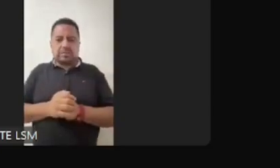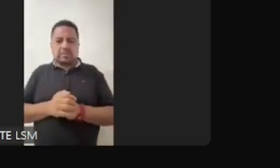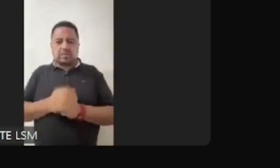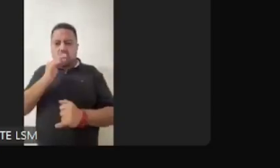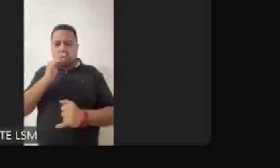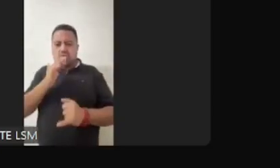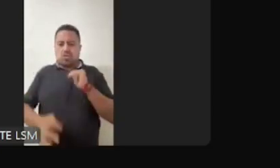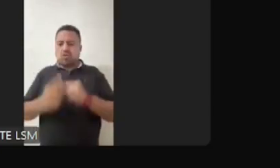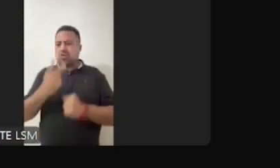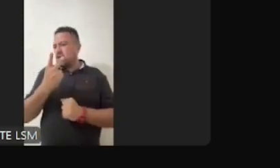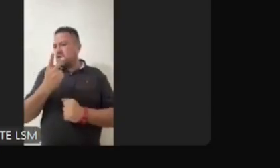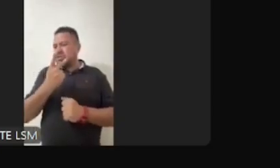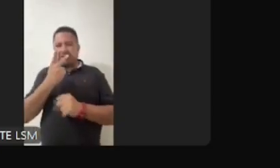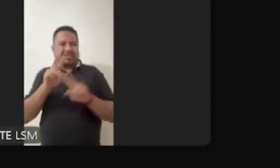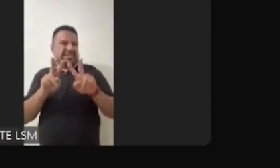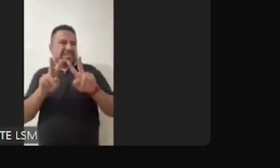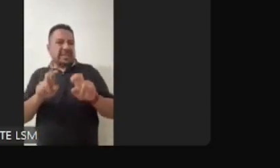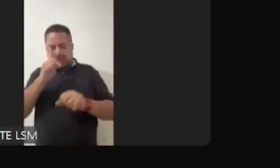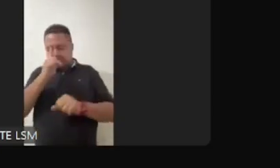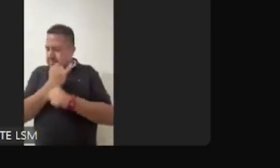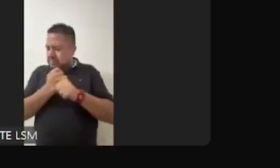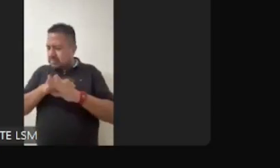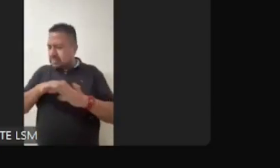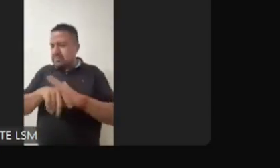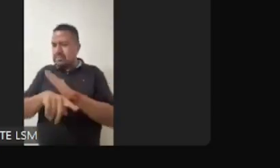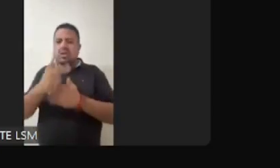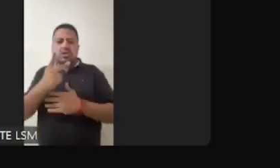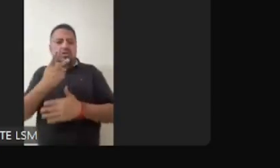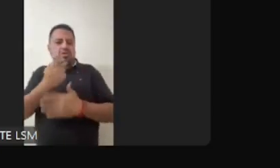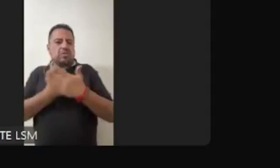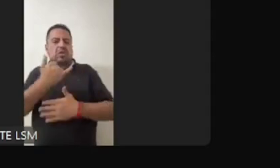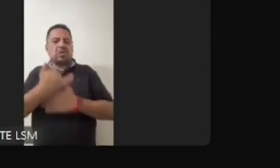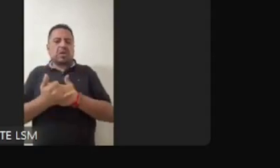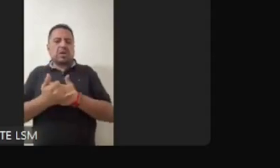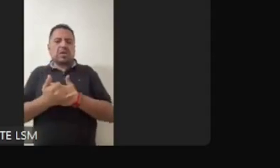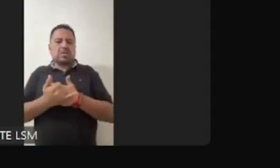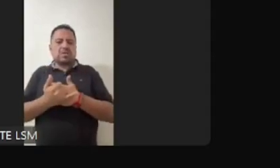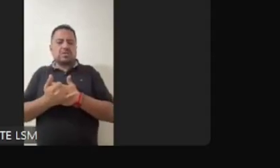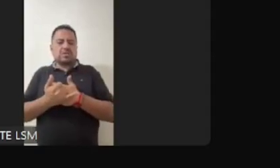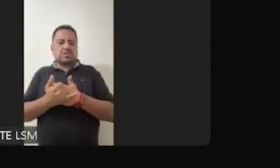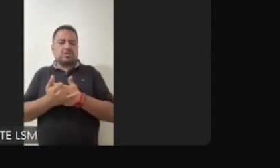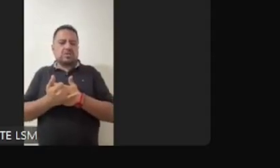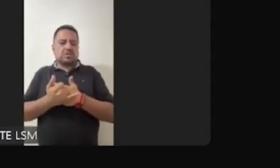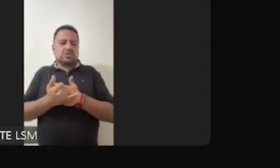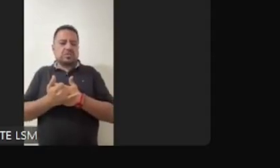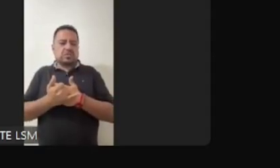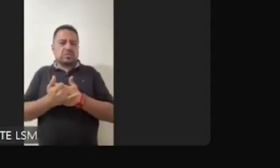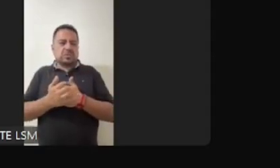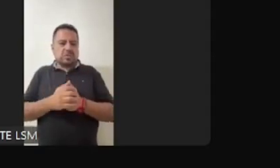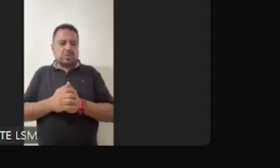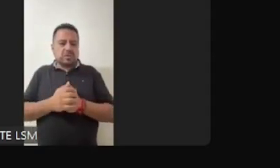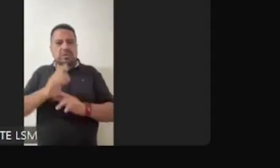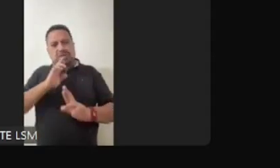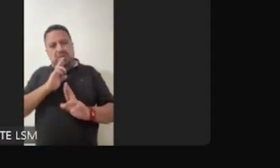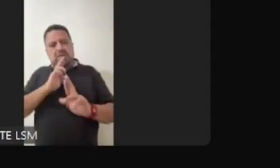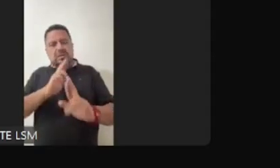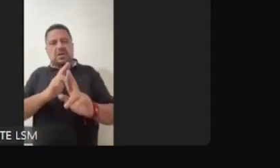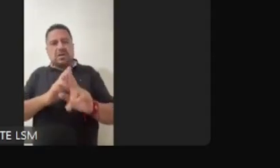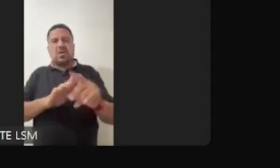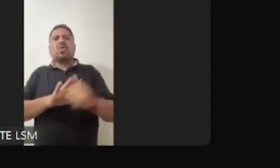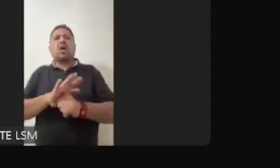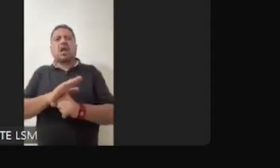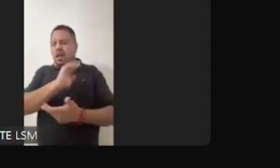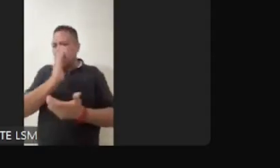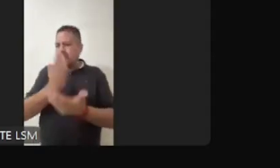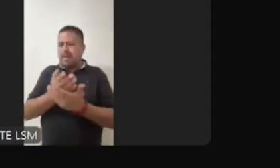asuntos listados para analizar y resolver se tratan de dos proyectos de resolución relativos a los